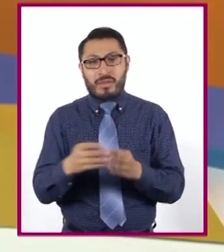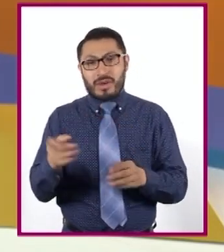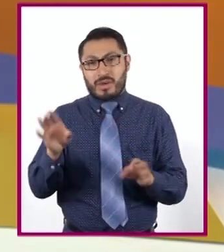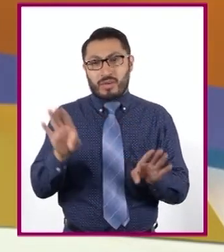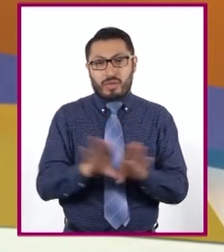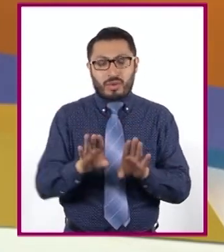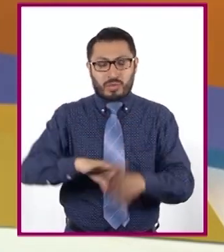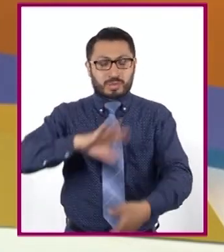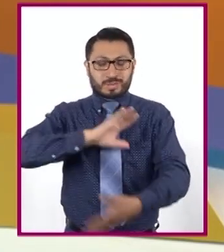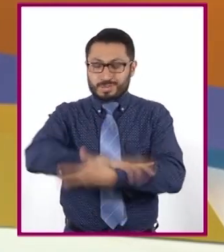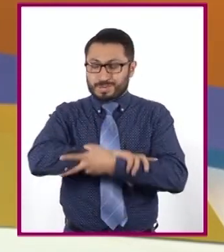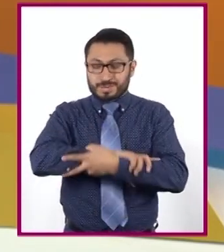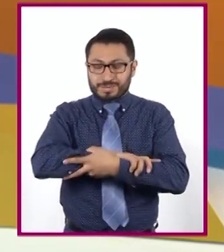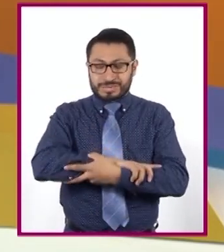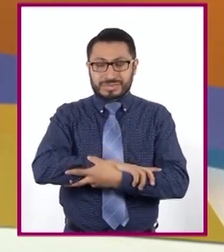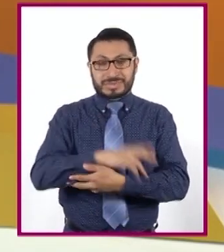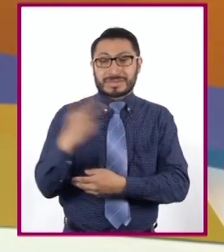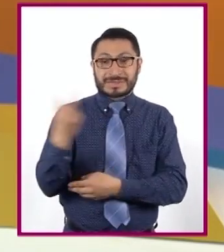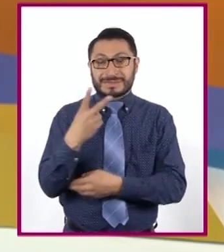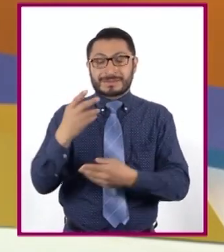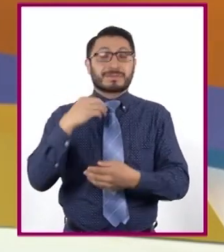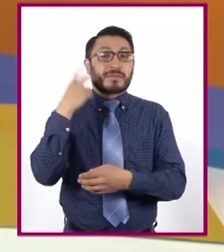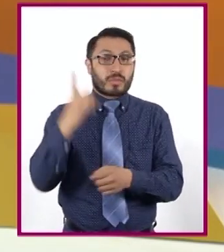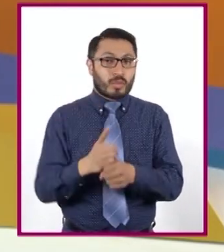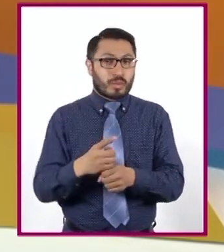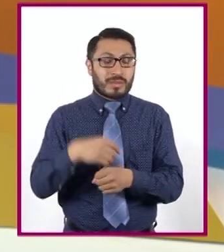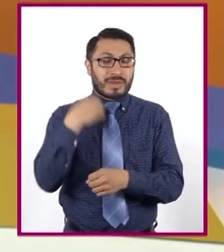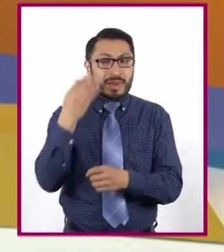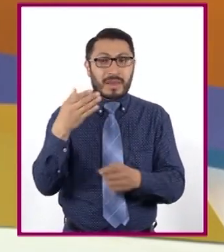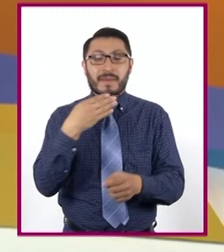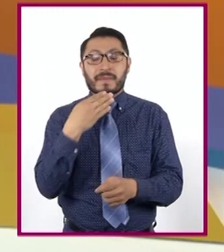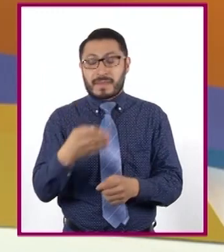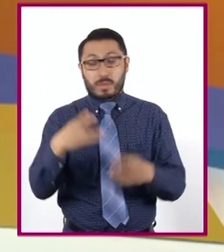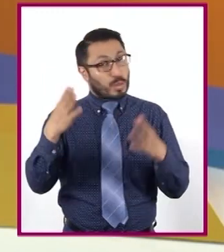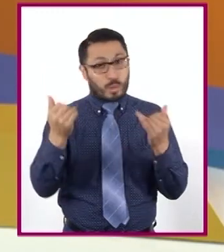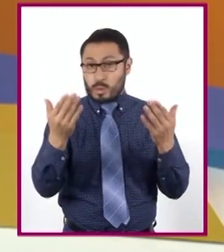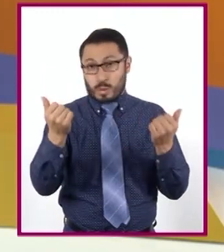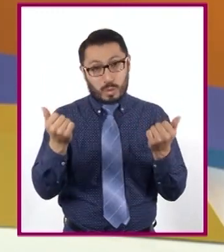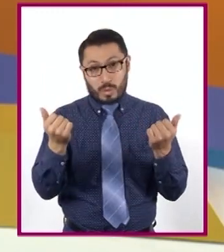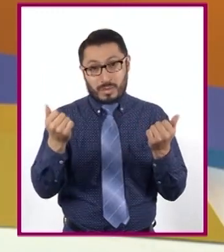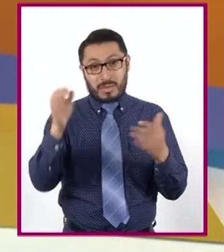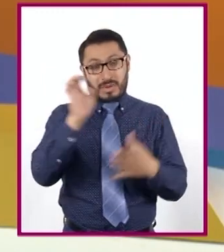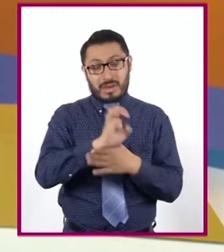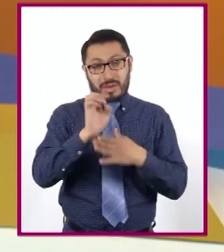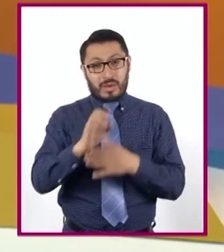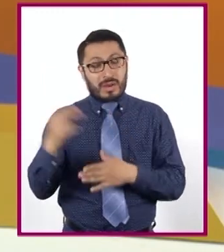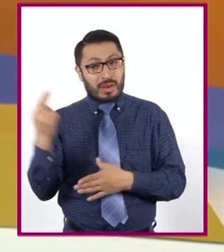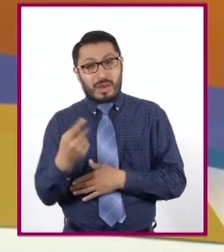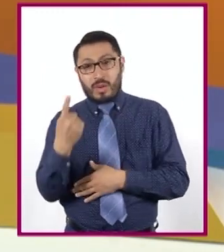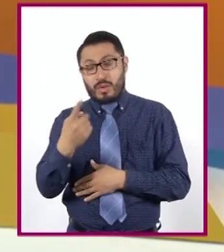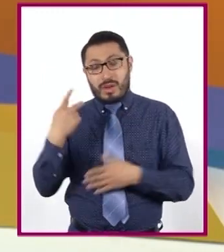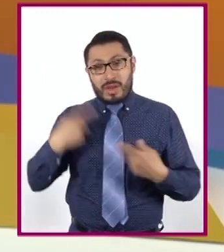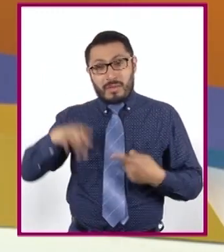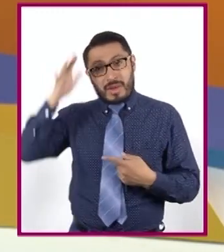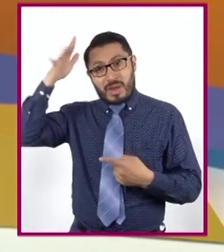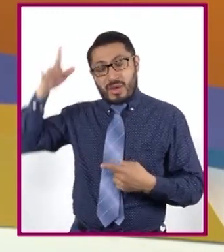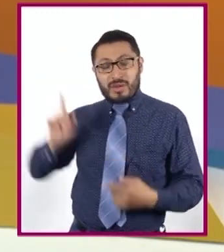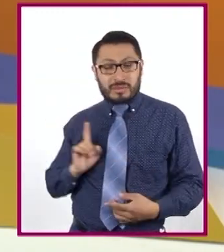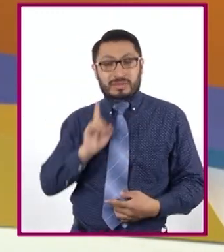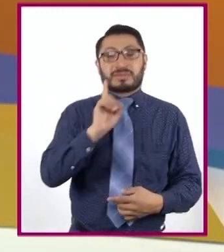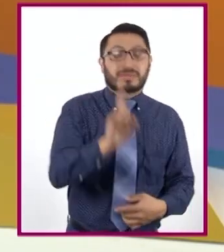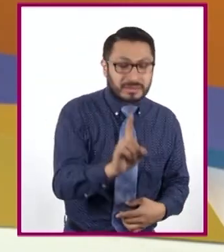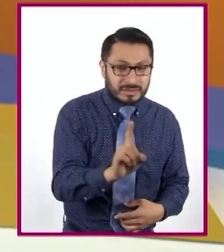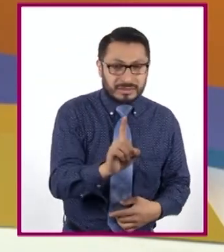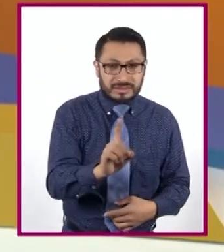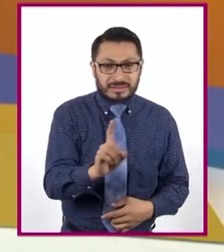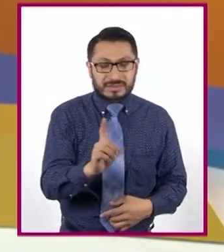partes. Si eso no existe, tal vez se requiere de una persona que medie, puede ser un adulto. Si